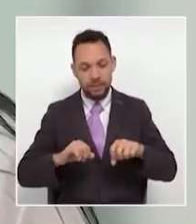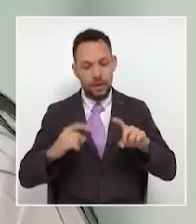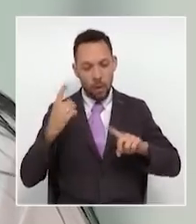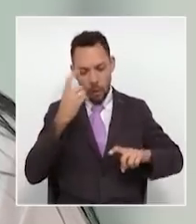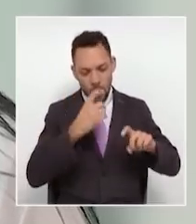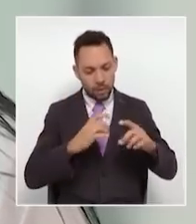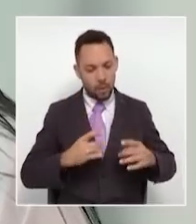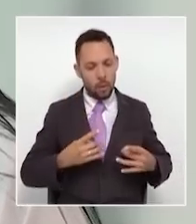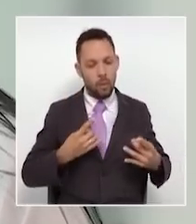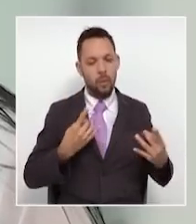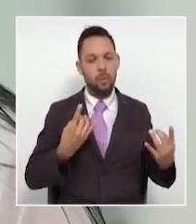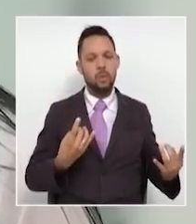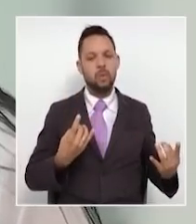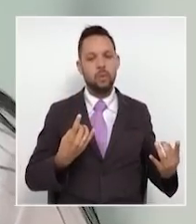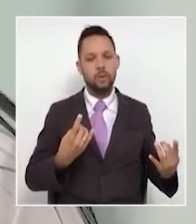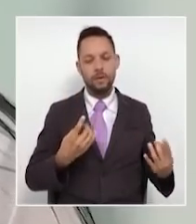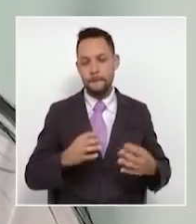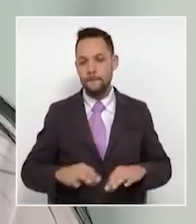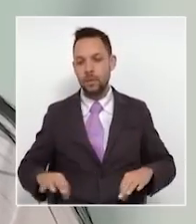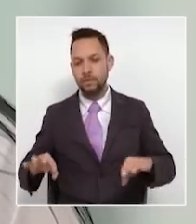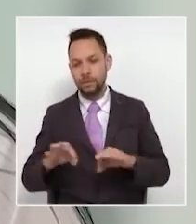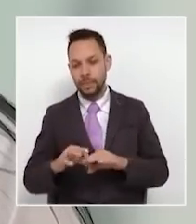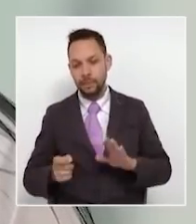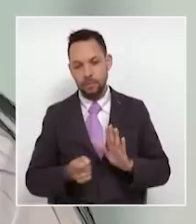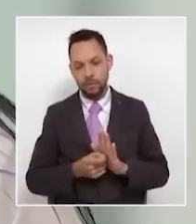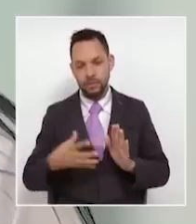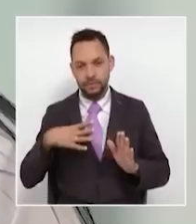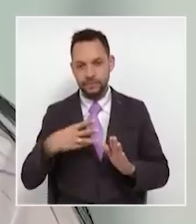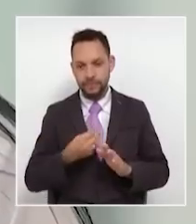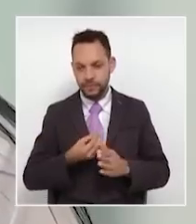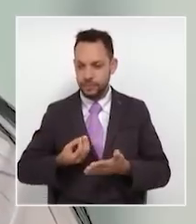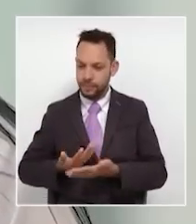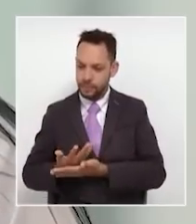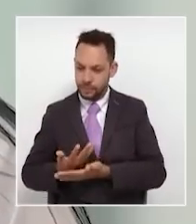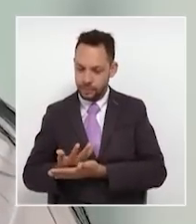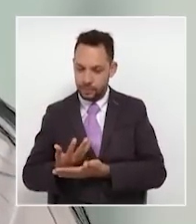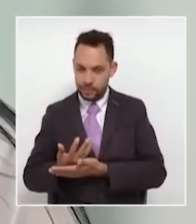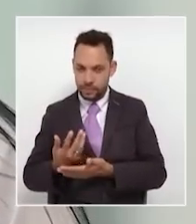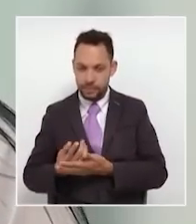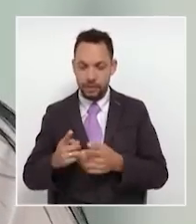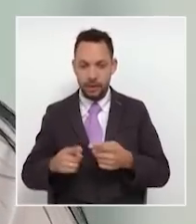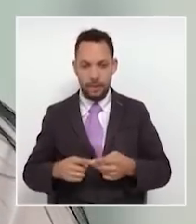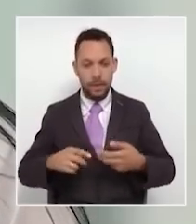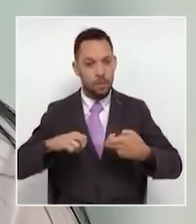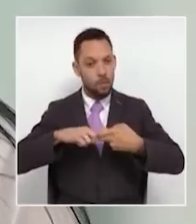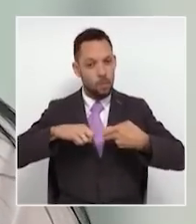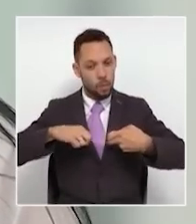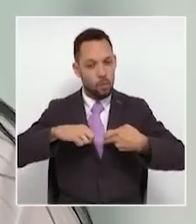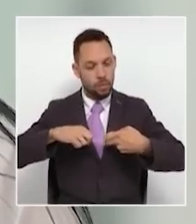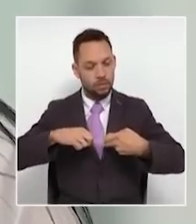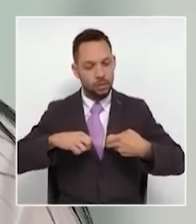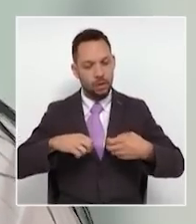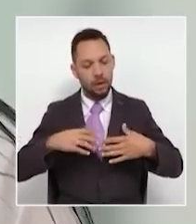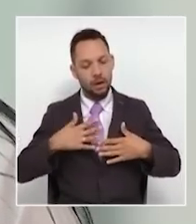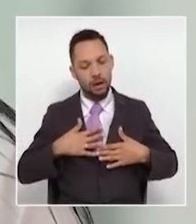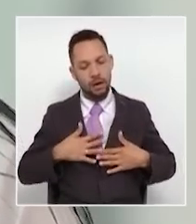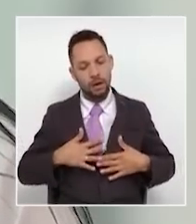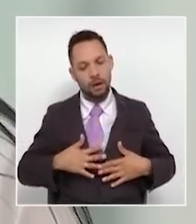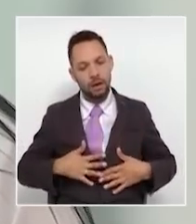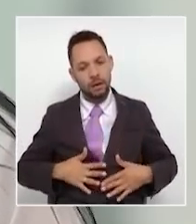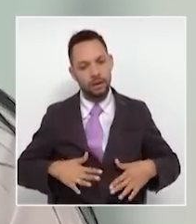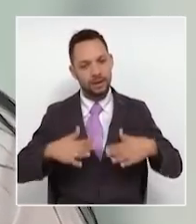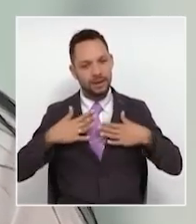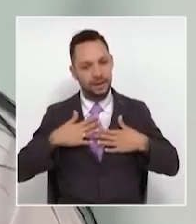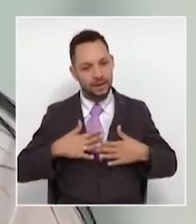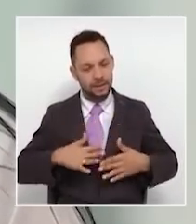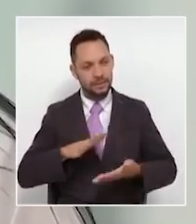una de las recomendaciones muy puntuales que hacemos al igual que la relajación muscular progresiva ser consciente de nuestro de nuestro